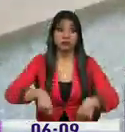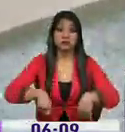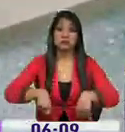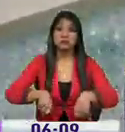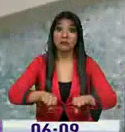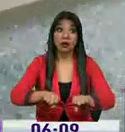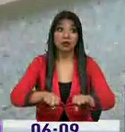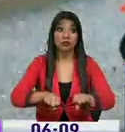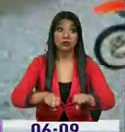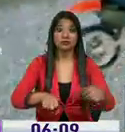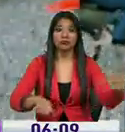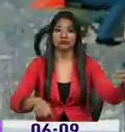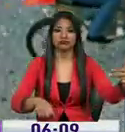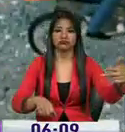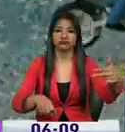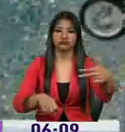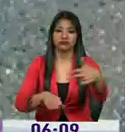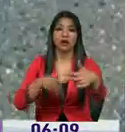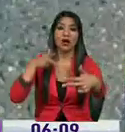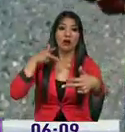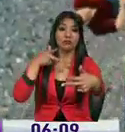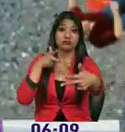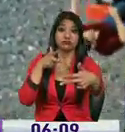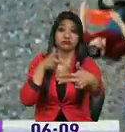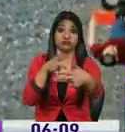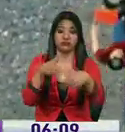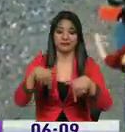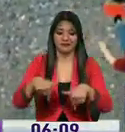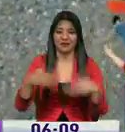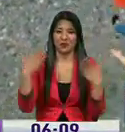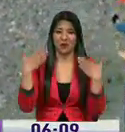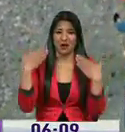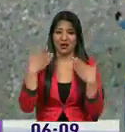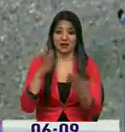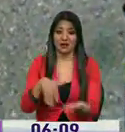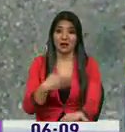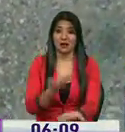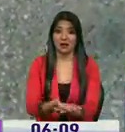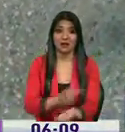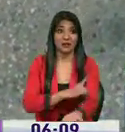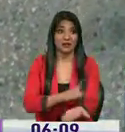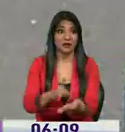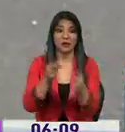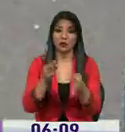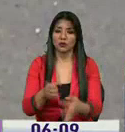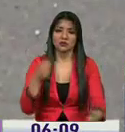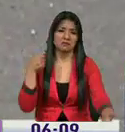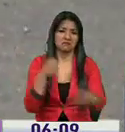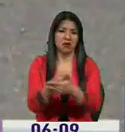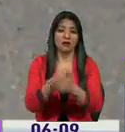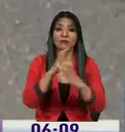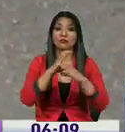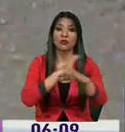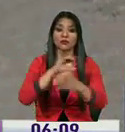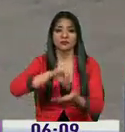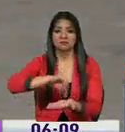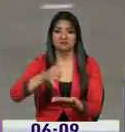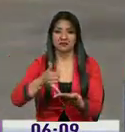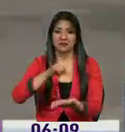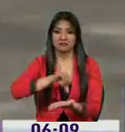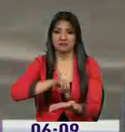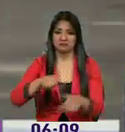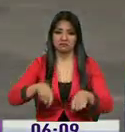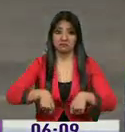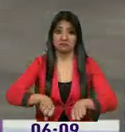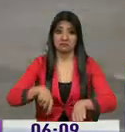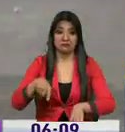sentido sur-norte, desde Guayaquil hacia Daule. Se impacta lateralmente con la cooperativa Jipijapa. El ocupante del liviano vehículo llevó